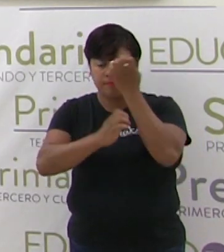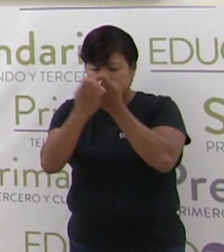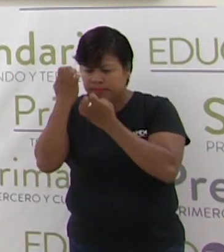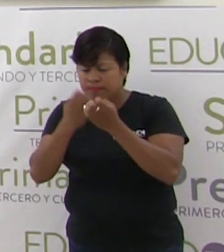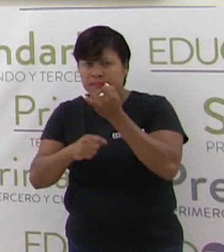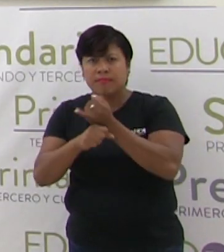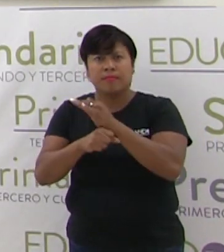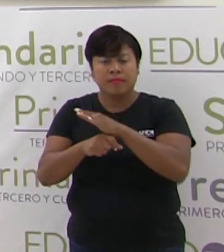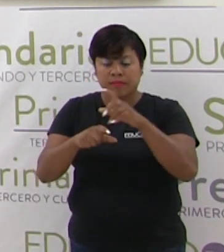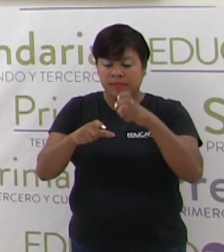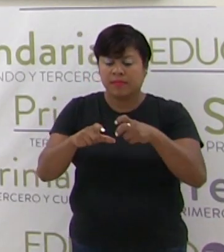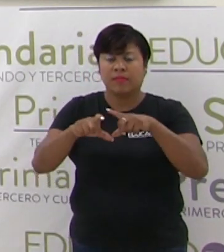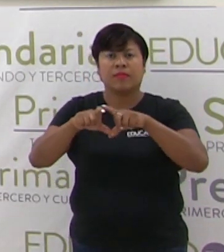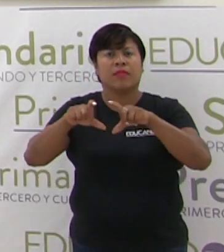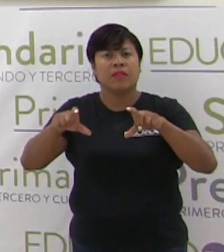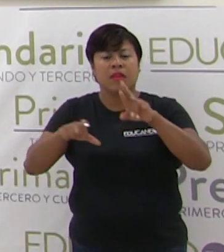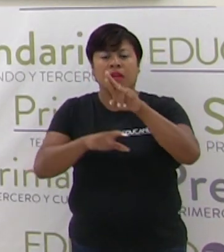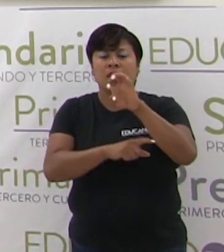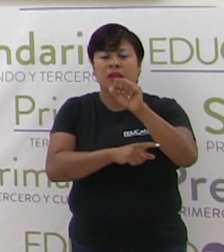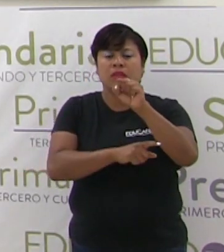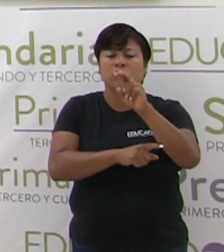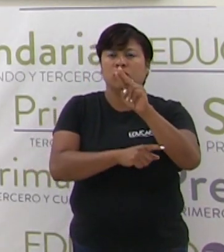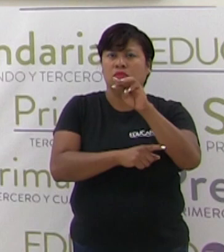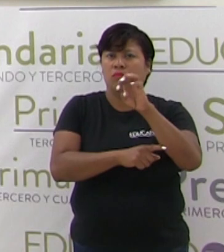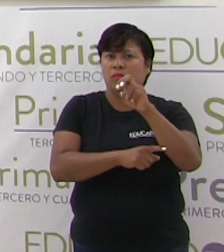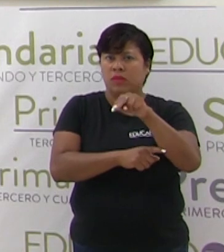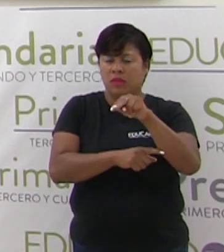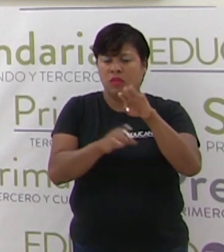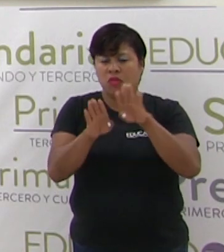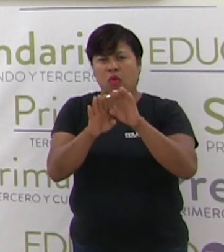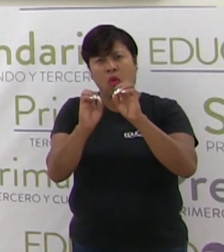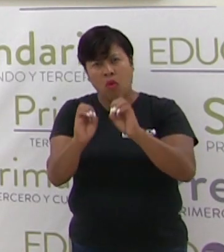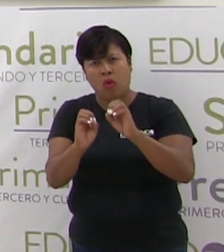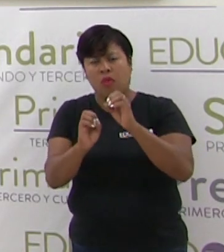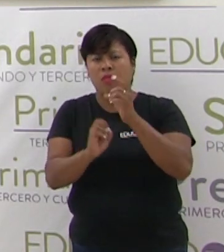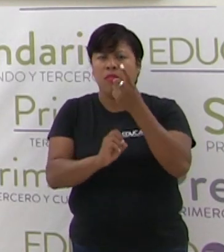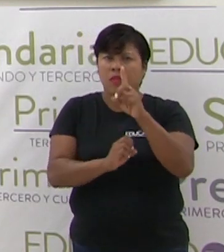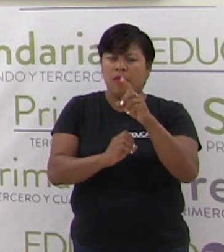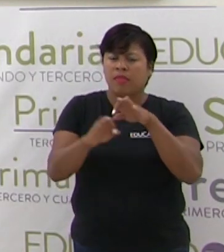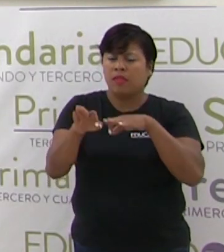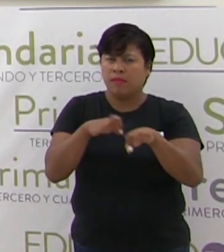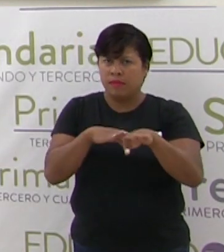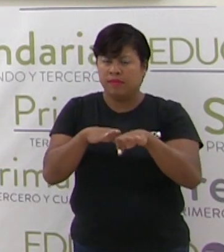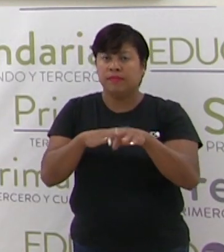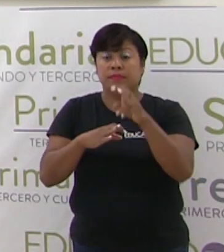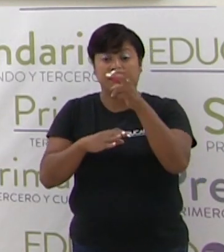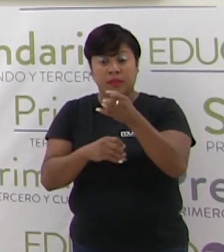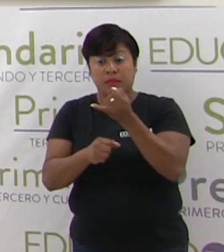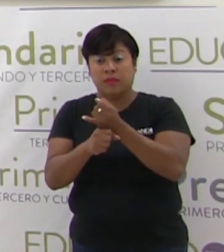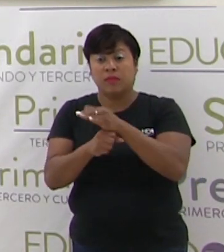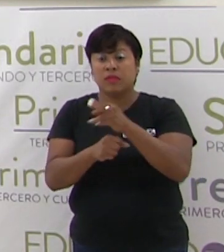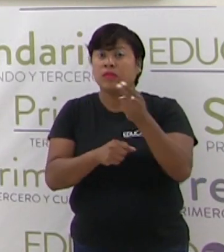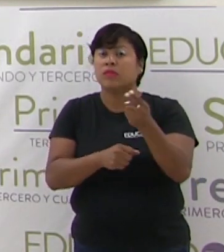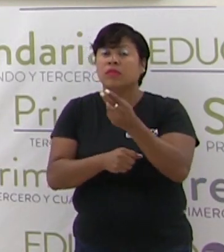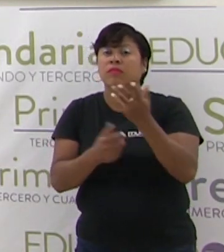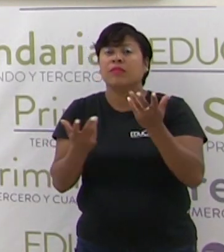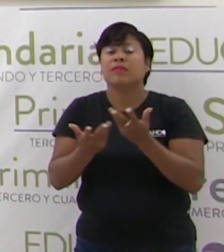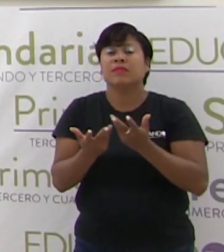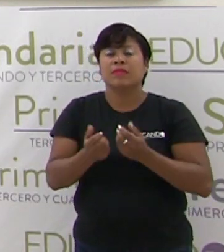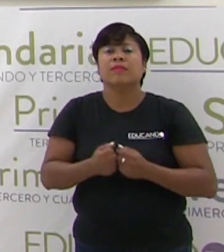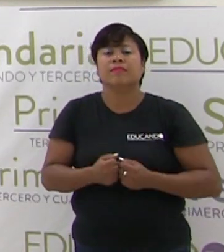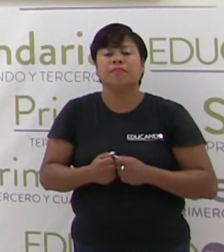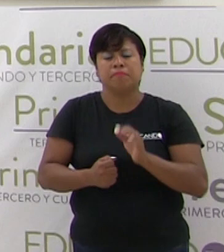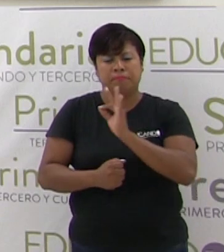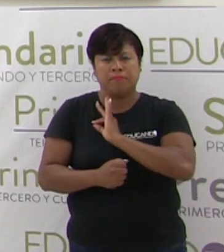registren la información en fichas de resumen o en fichas de trabajo. ¿Por qué? Porque esa información que van ustedes